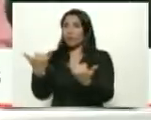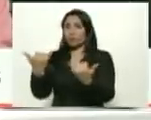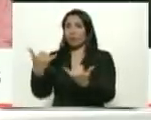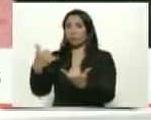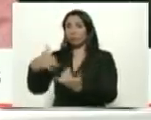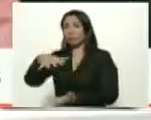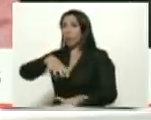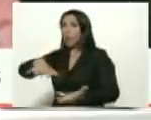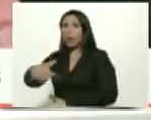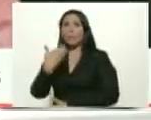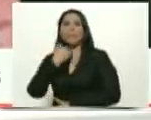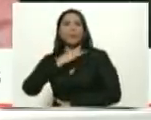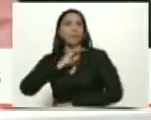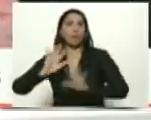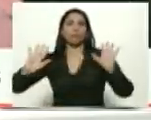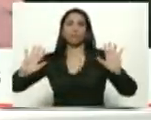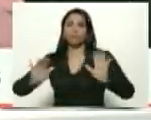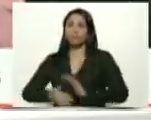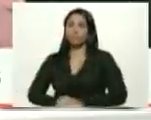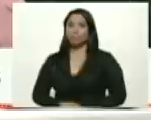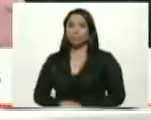pandemia.